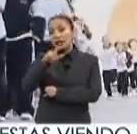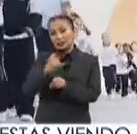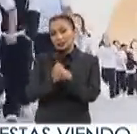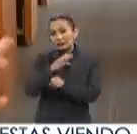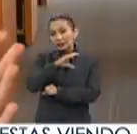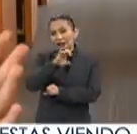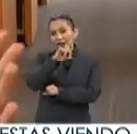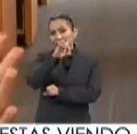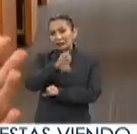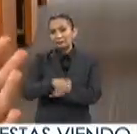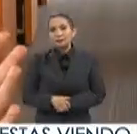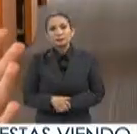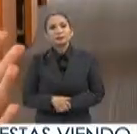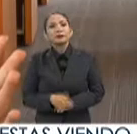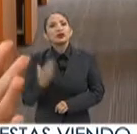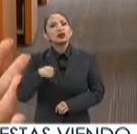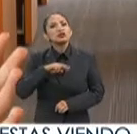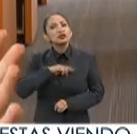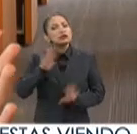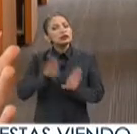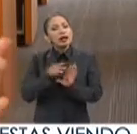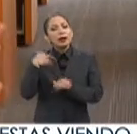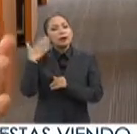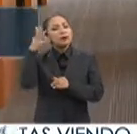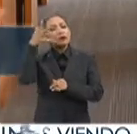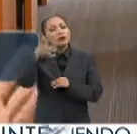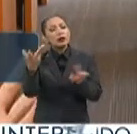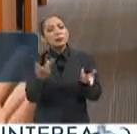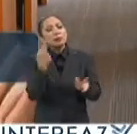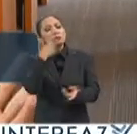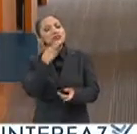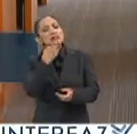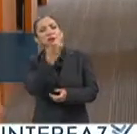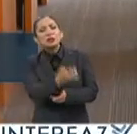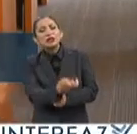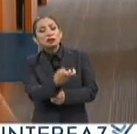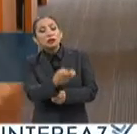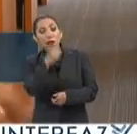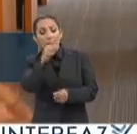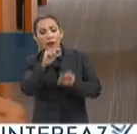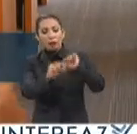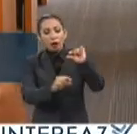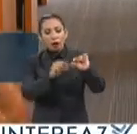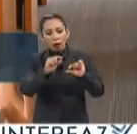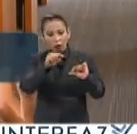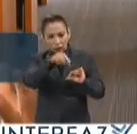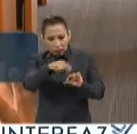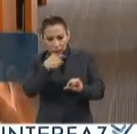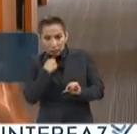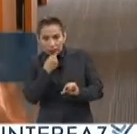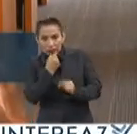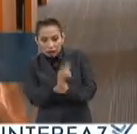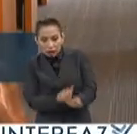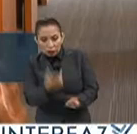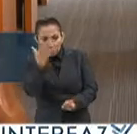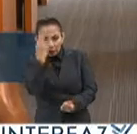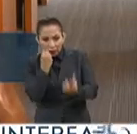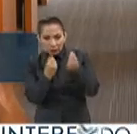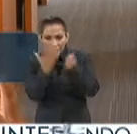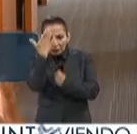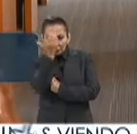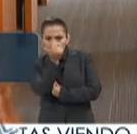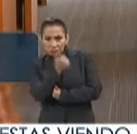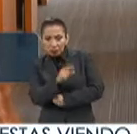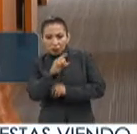del CIDE. ¿Qué podemos ir esperando poco a poco? ¿De qué competencias, qué habilidades van a